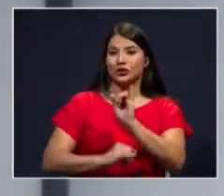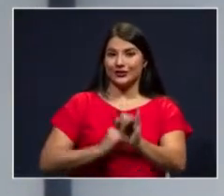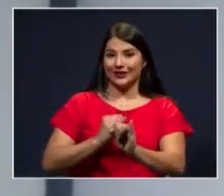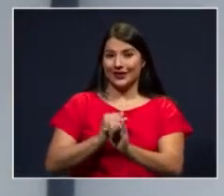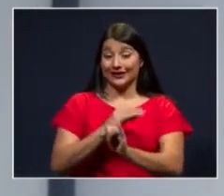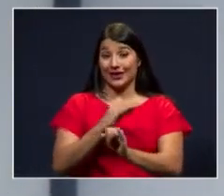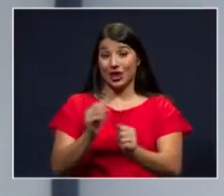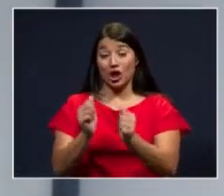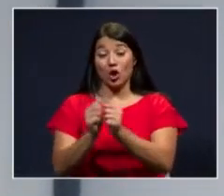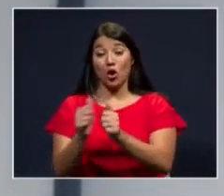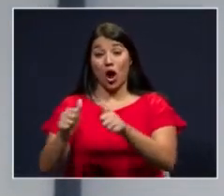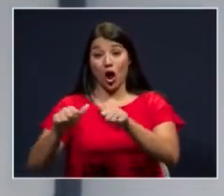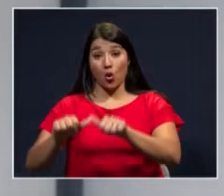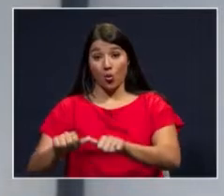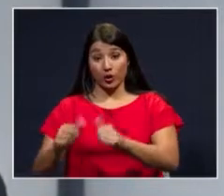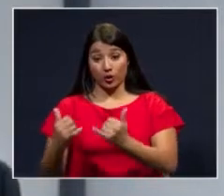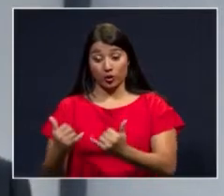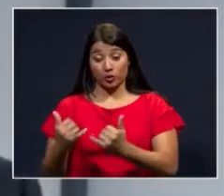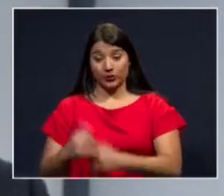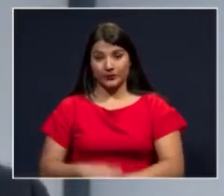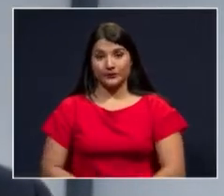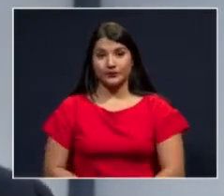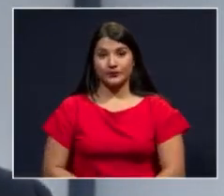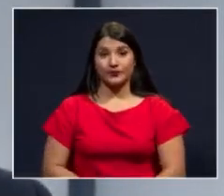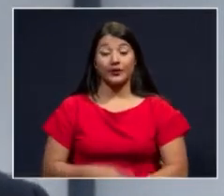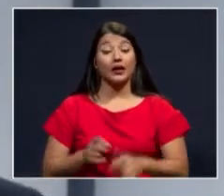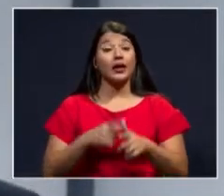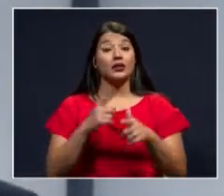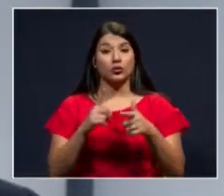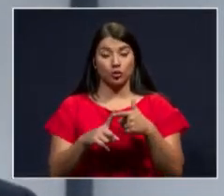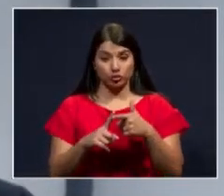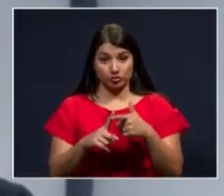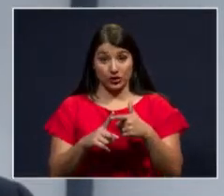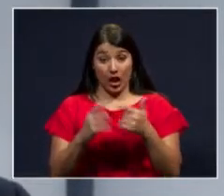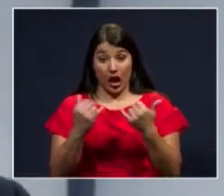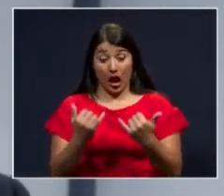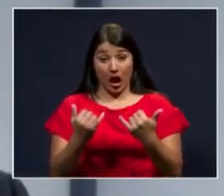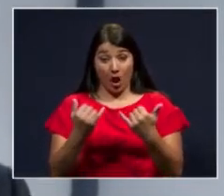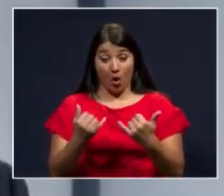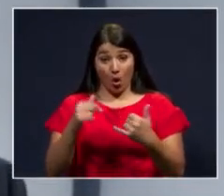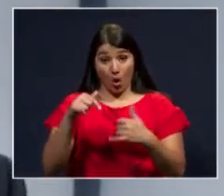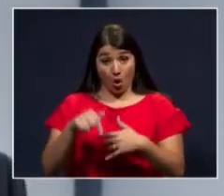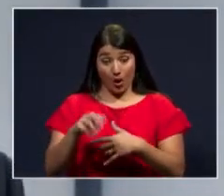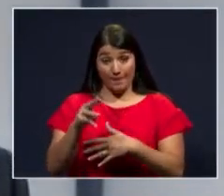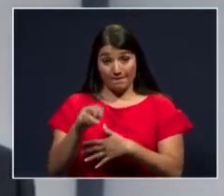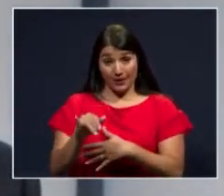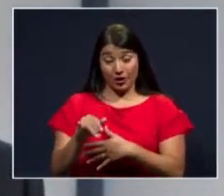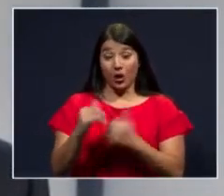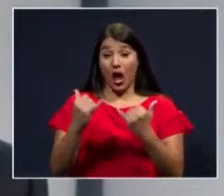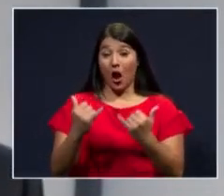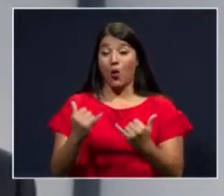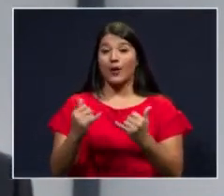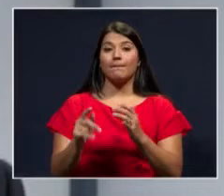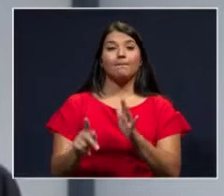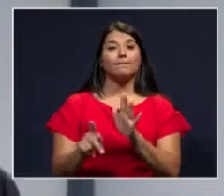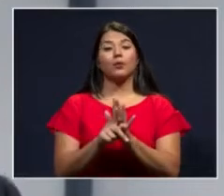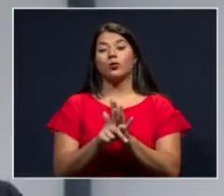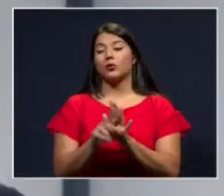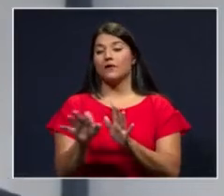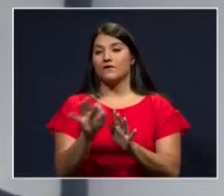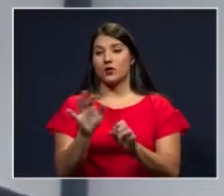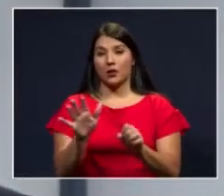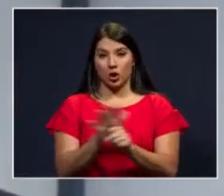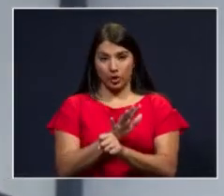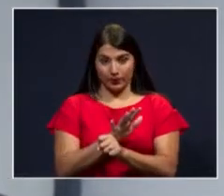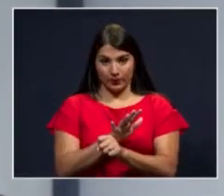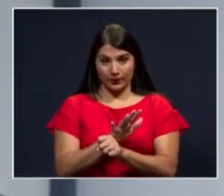con los tratados vigentes. De manera tal que a partir del día de hoy queda total y